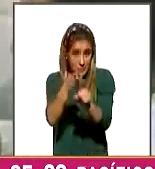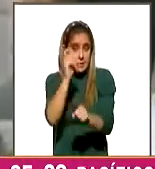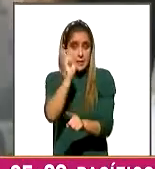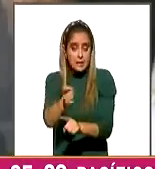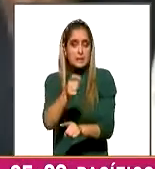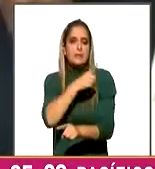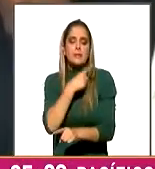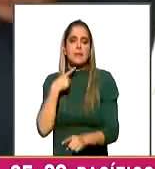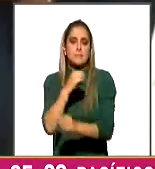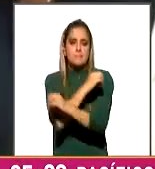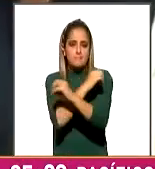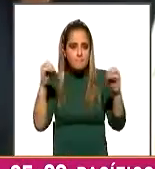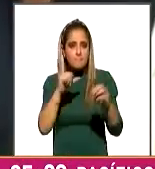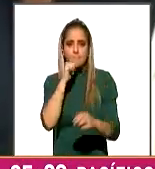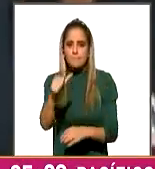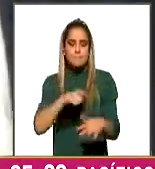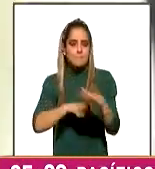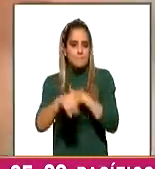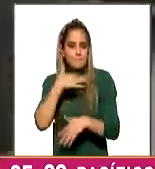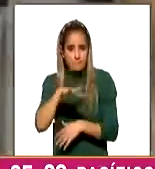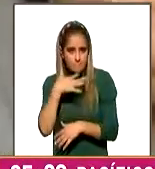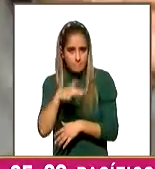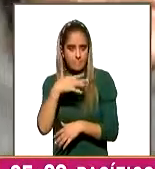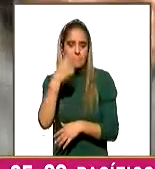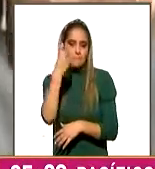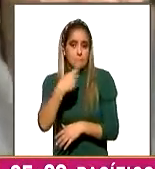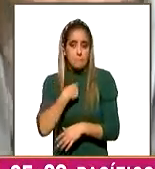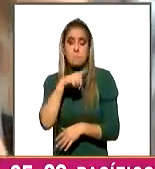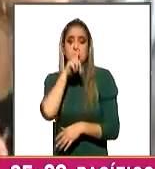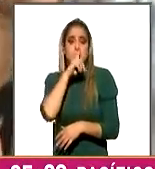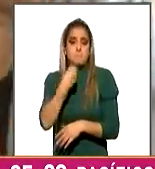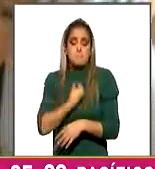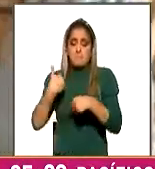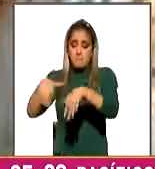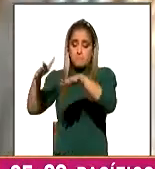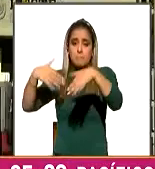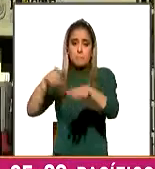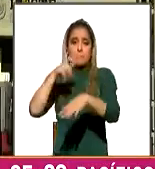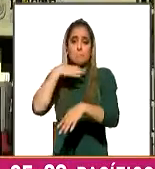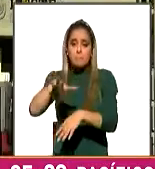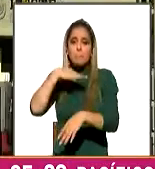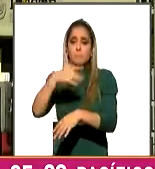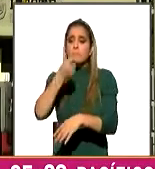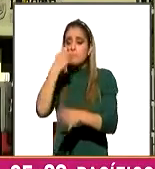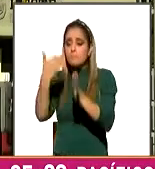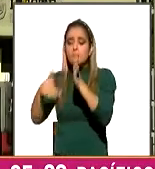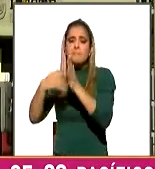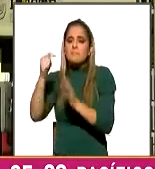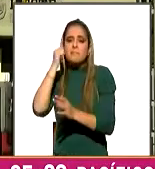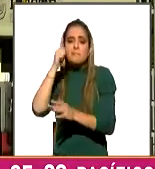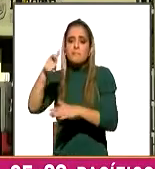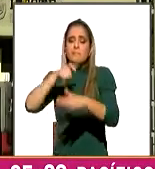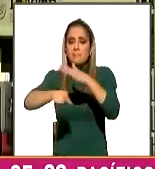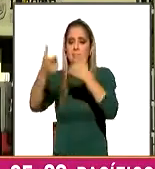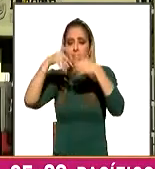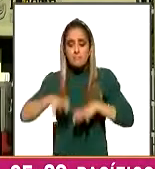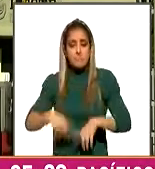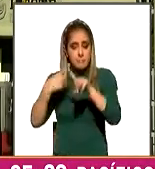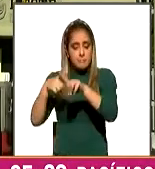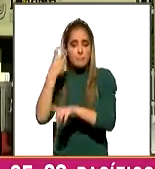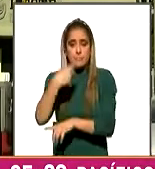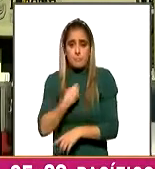tocado el presidente en repetidas ocasiones cuando hablamos de medicamentos, la corrupción que se venía dando en el sector salud precisamente en esta